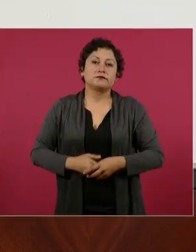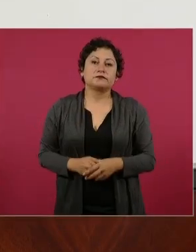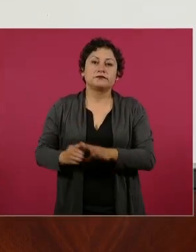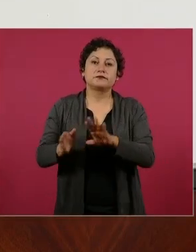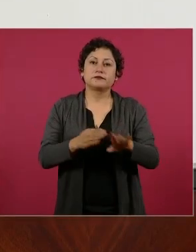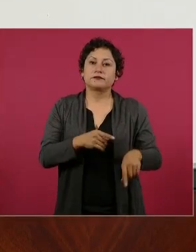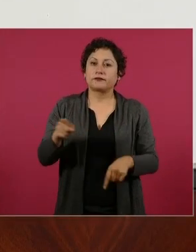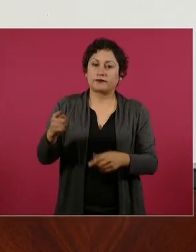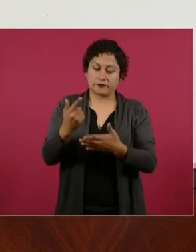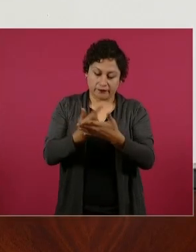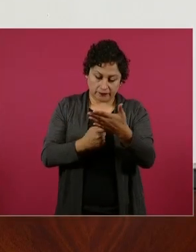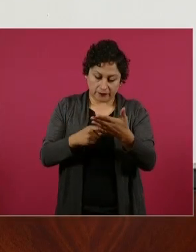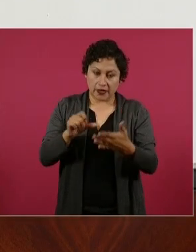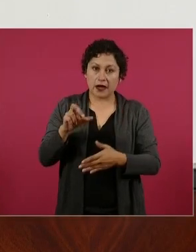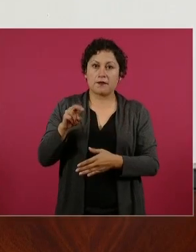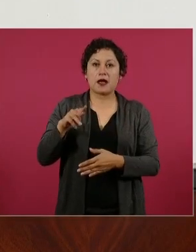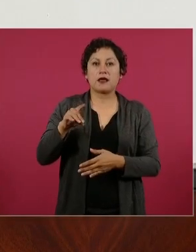Gama, de…